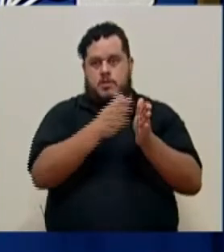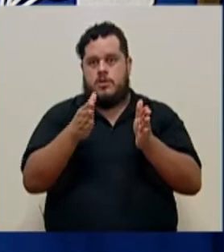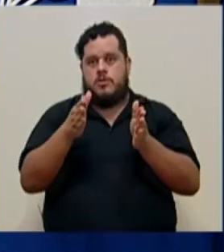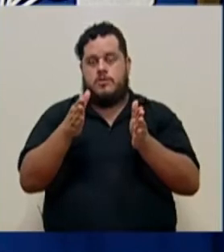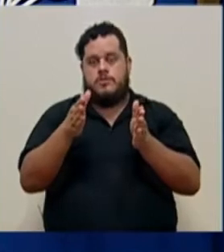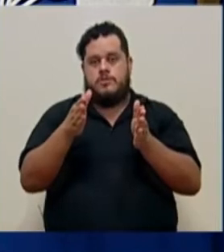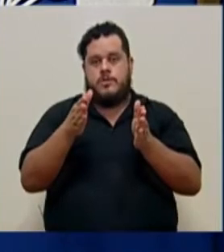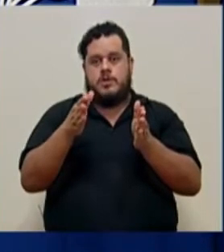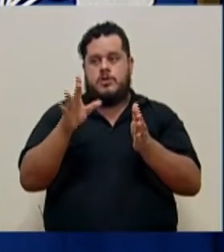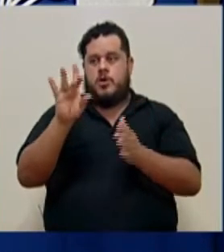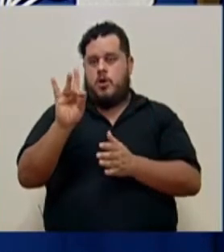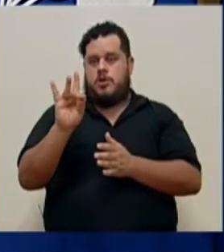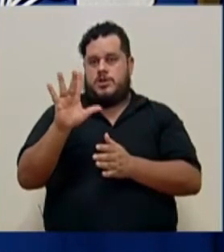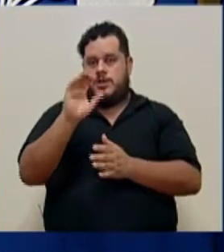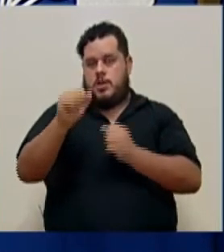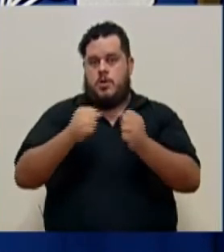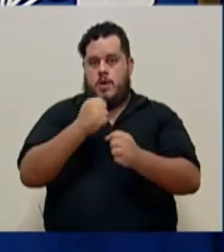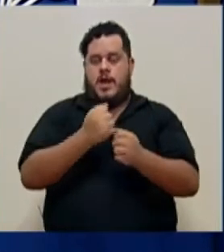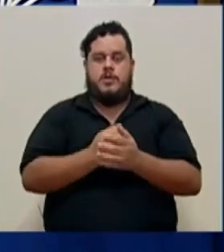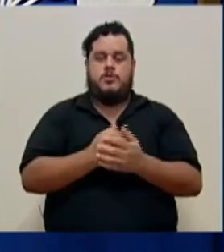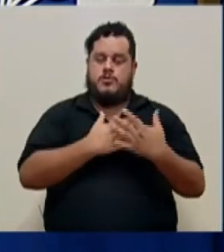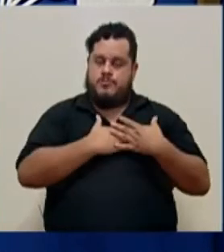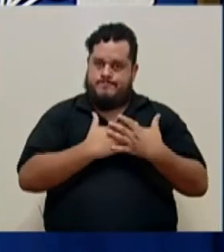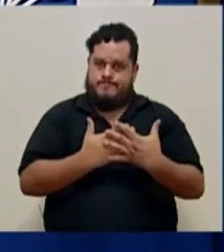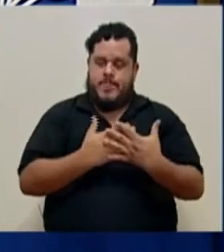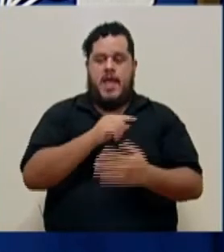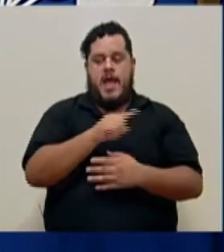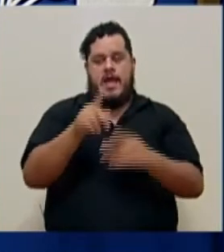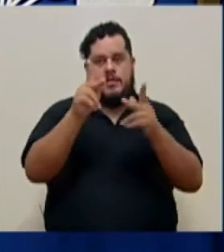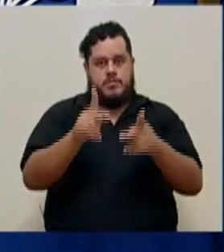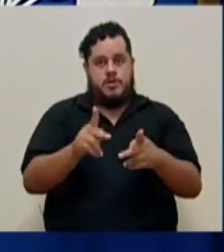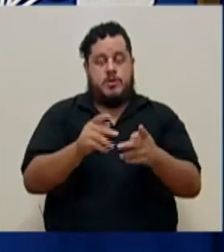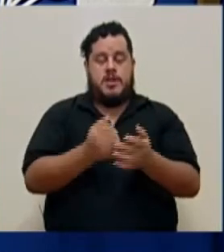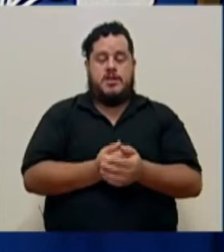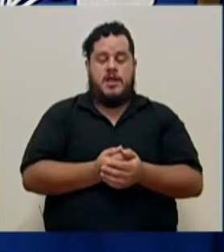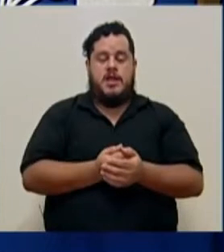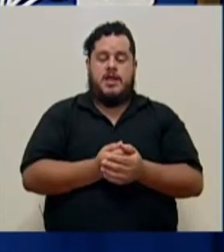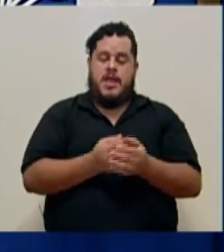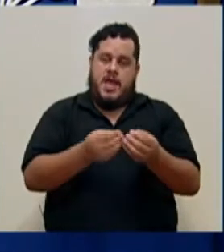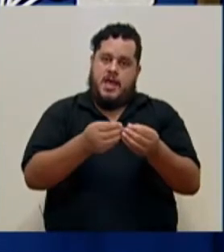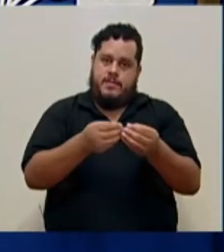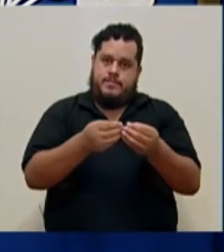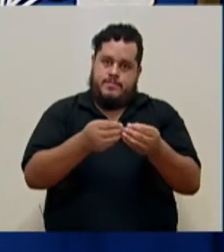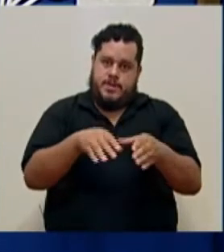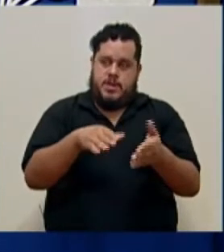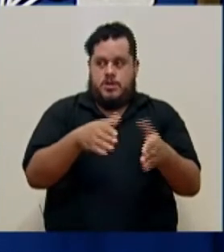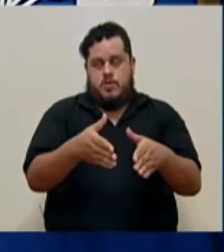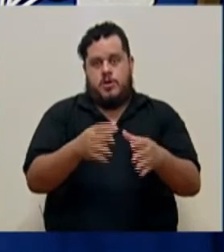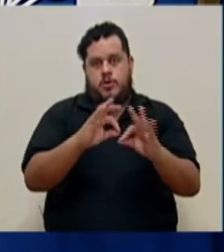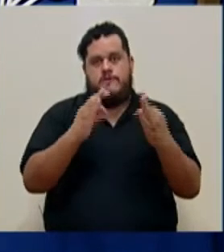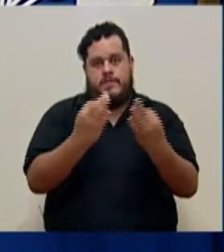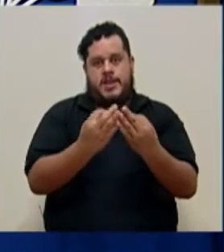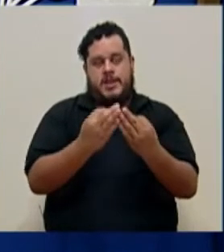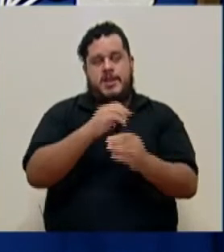los 85 años. Nuestro más sentido pésame a estas personas que han perdido, a los familiares de